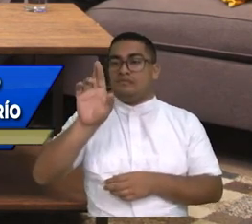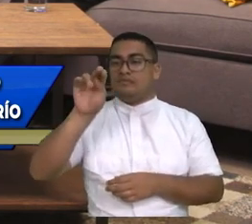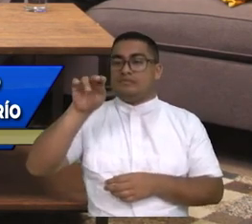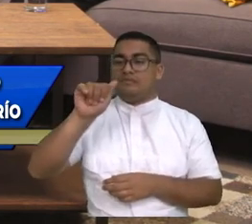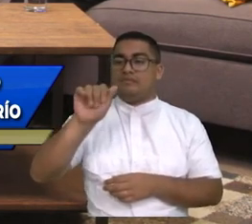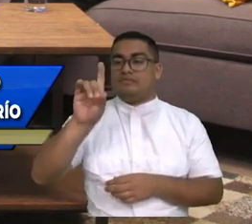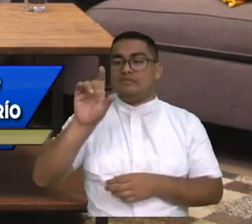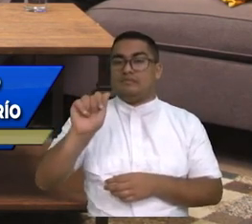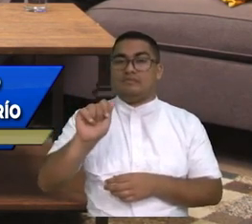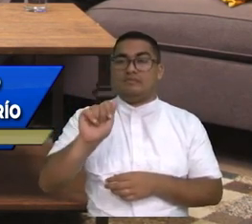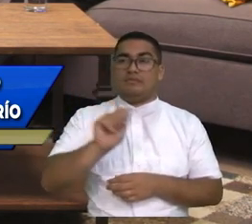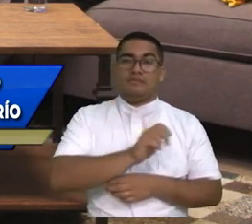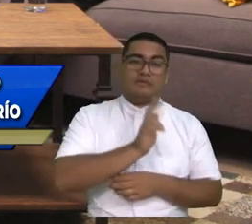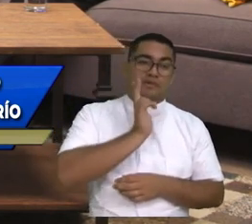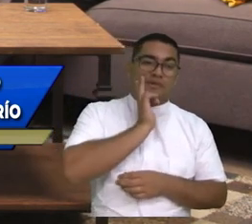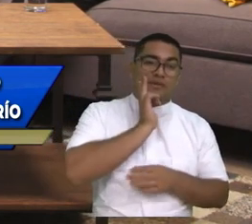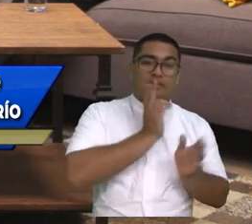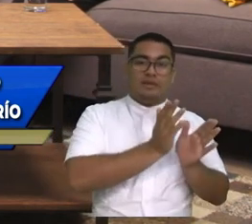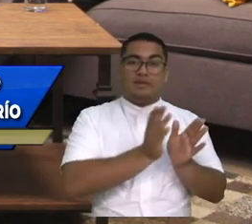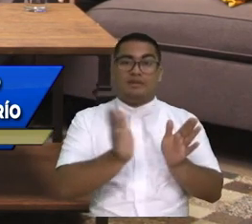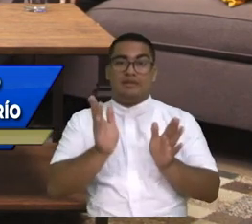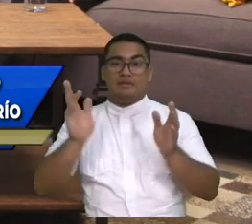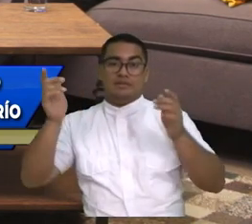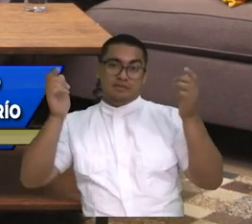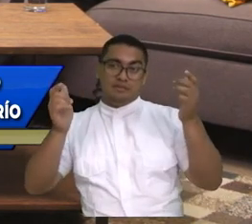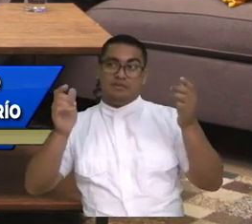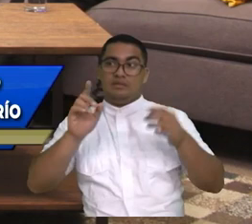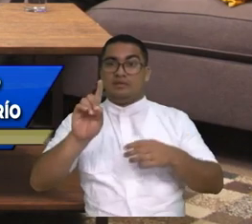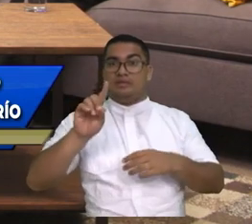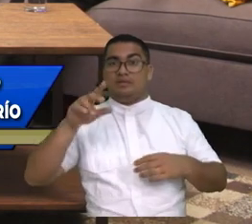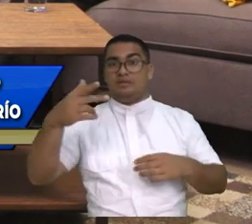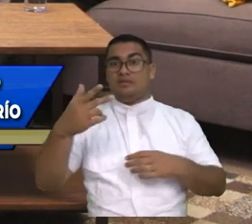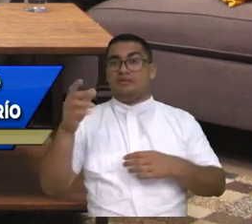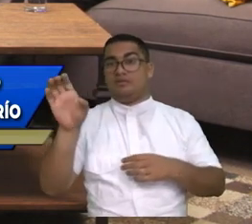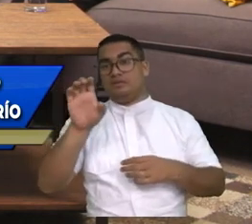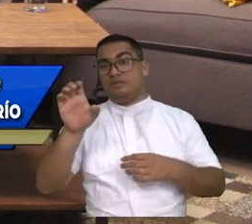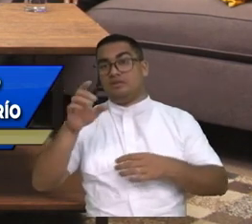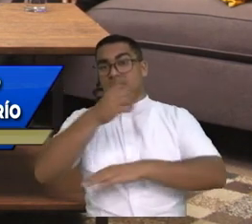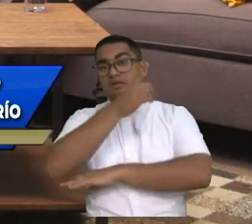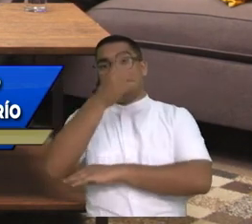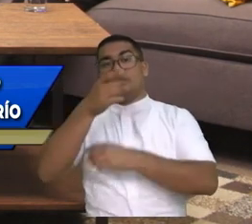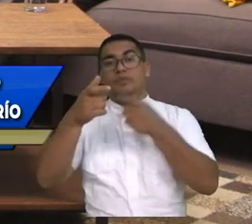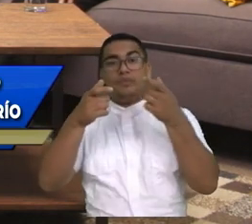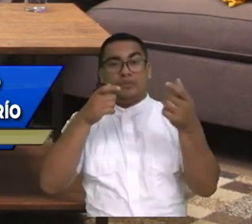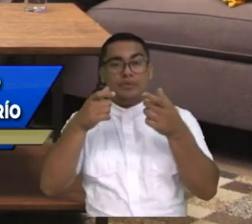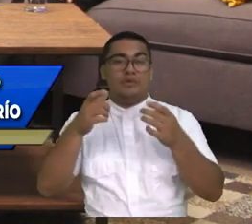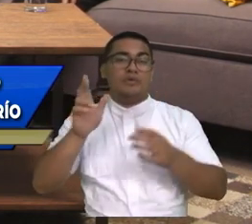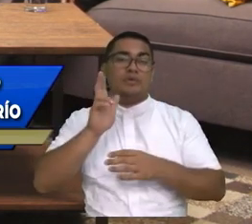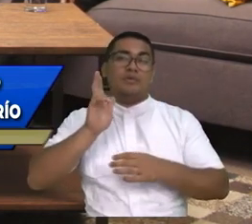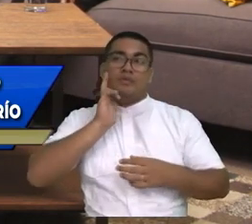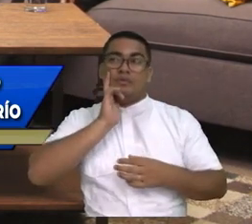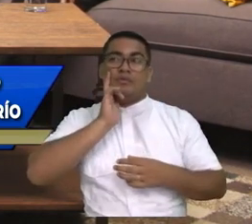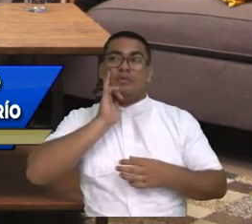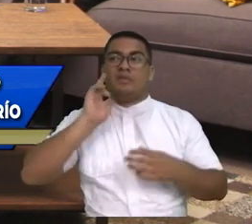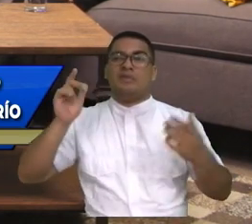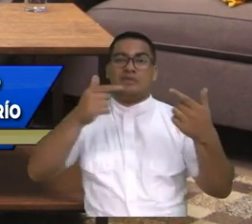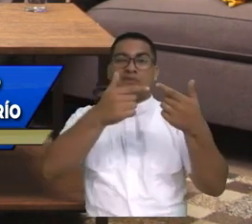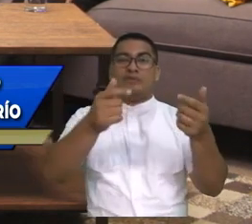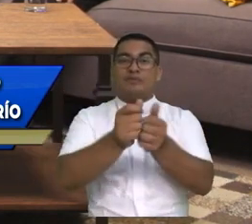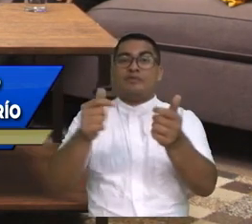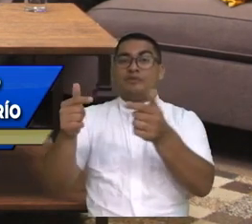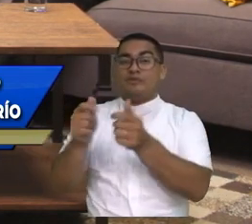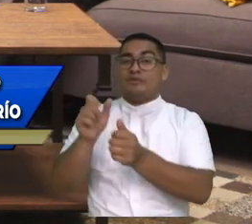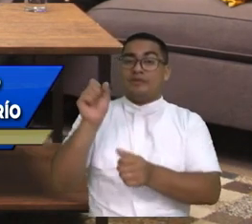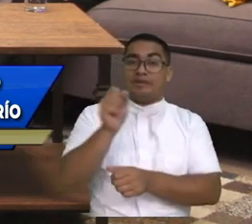de Darío a Sandino. El 18 de enero, día de su cumpleaños, estuvimos junto con los coros estudiantiles de Managua y la